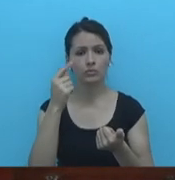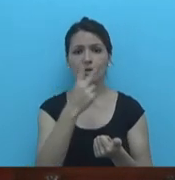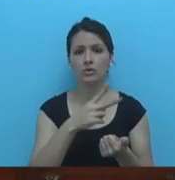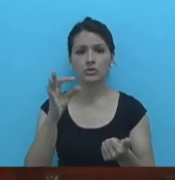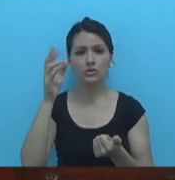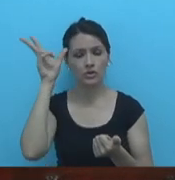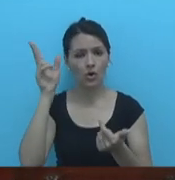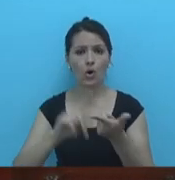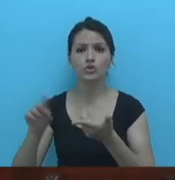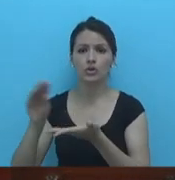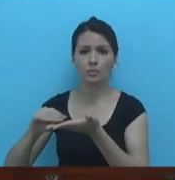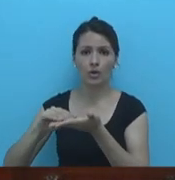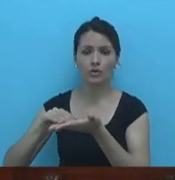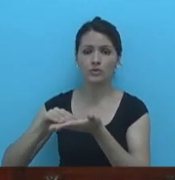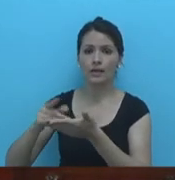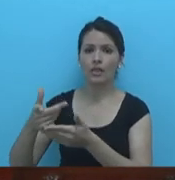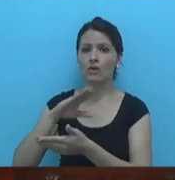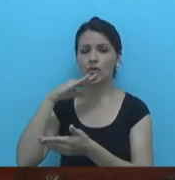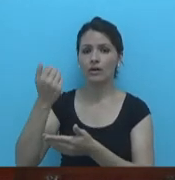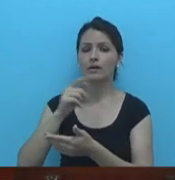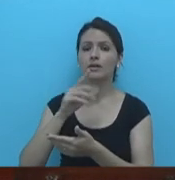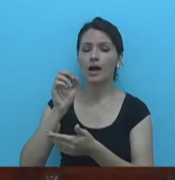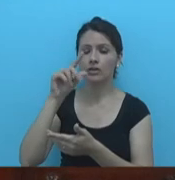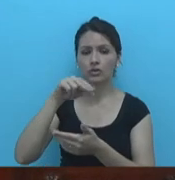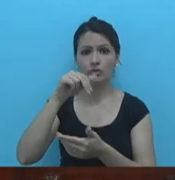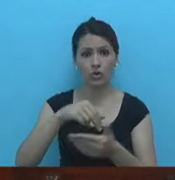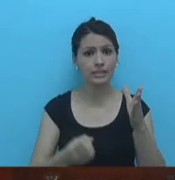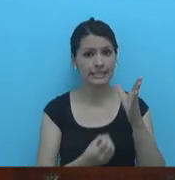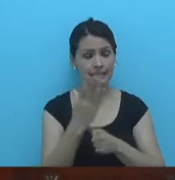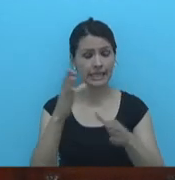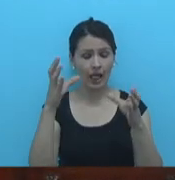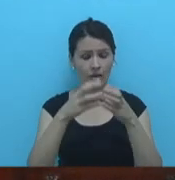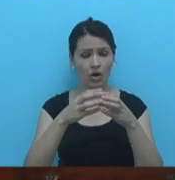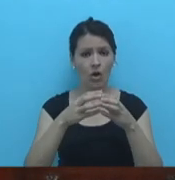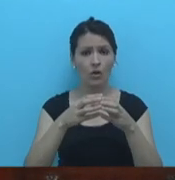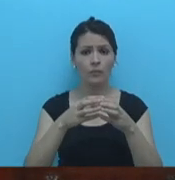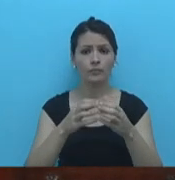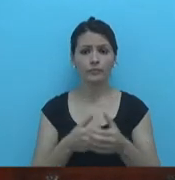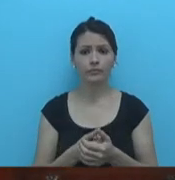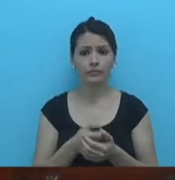ley del senador Jatón, por el cual se organiza el Servicio de Defensa del Consumidor en el marco de la Ley Nacional